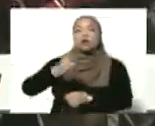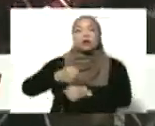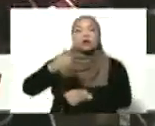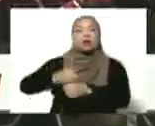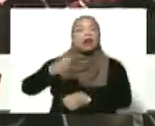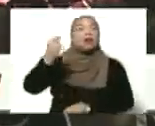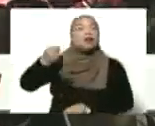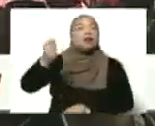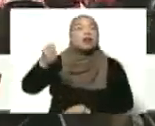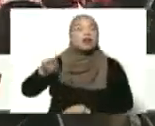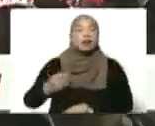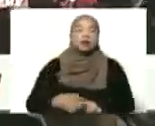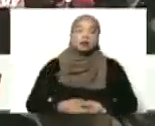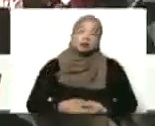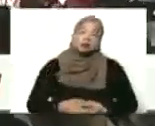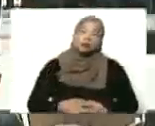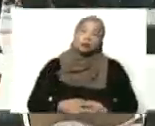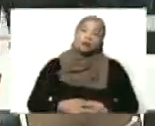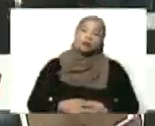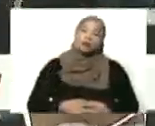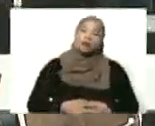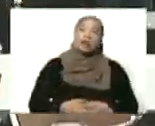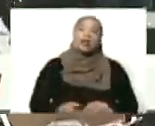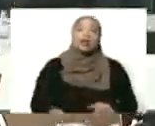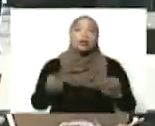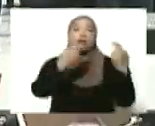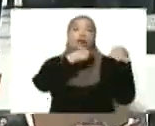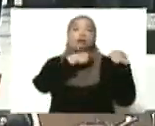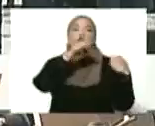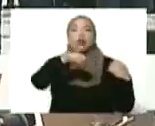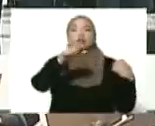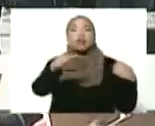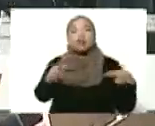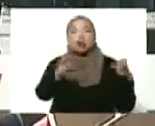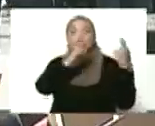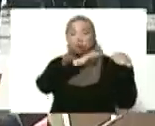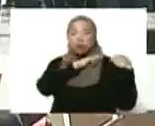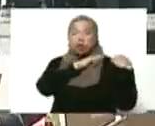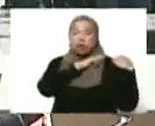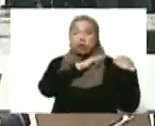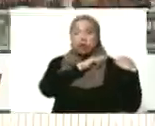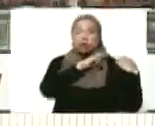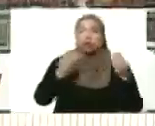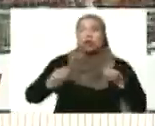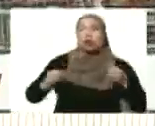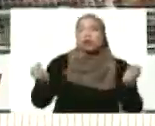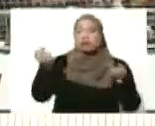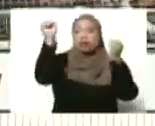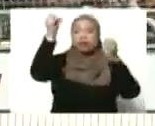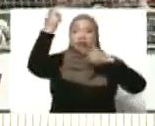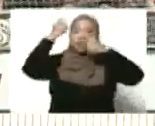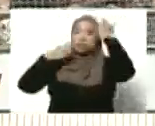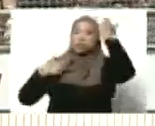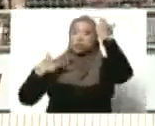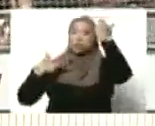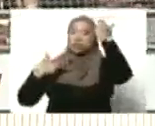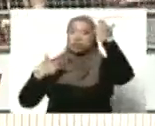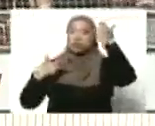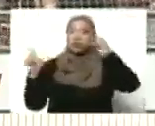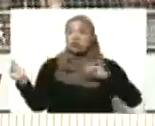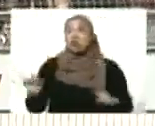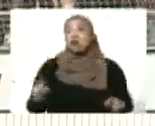tareas. Porque los lemas, a veces uno los repite, hay gente que dice, viva Chávez, o Chávez vive, y no